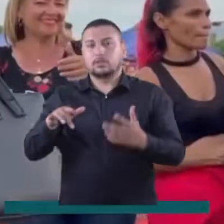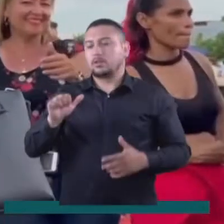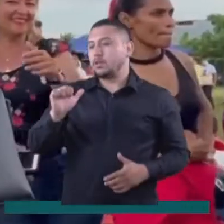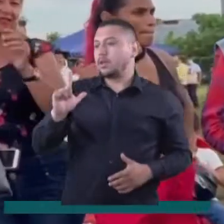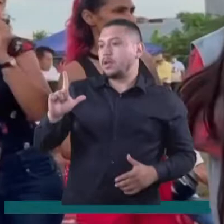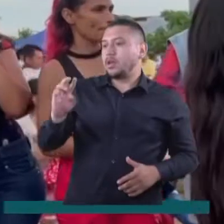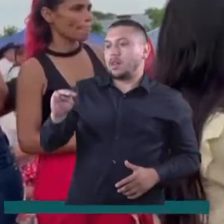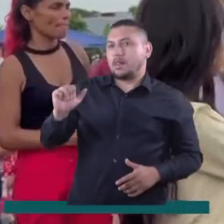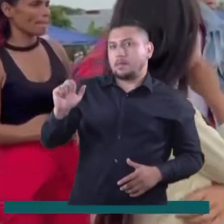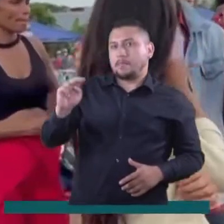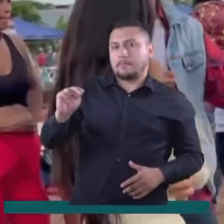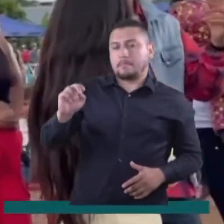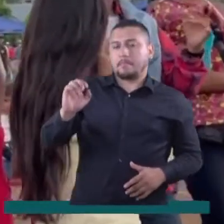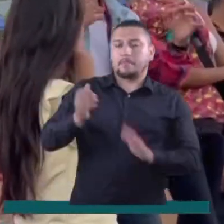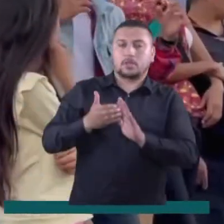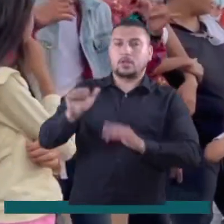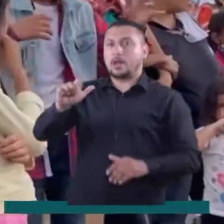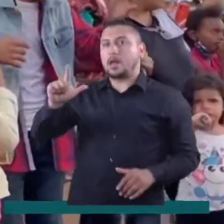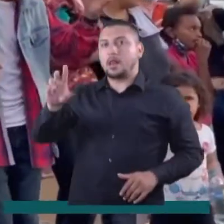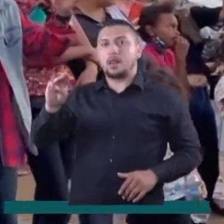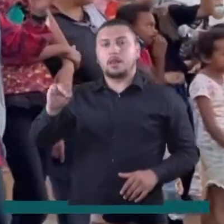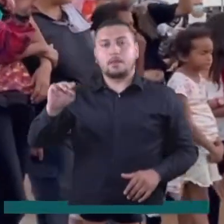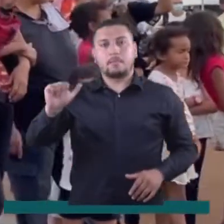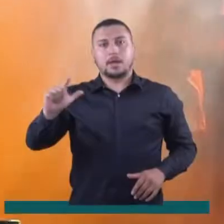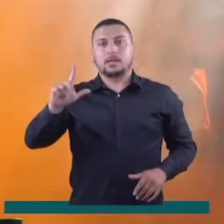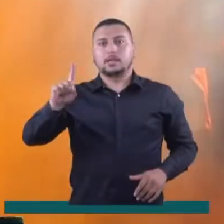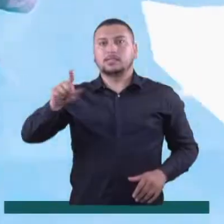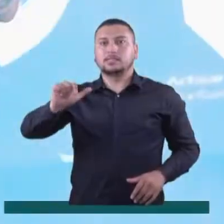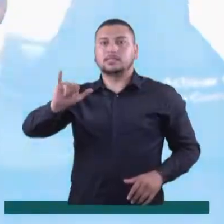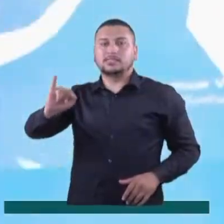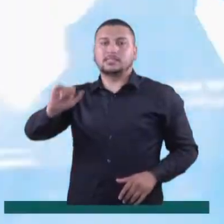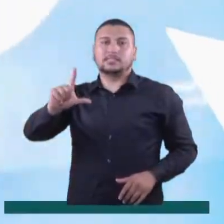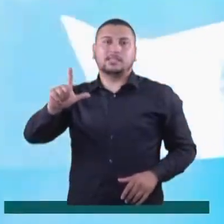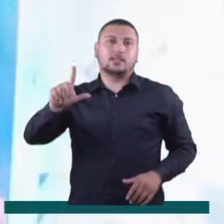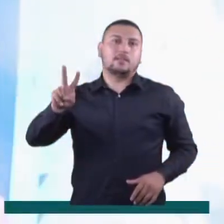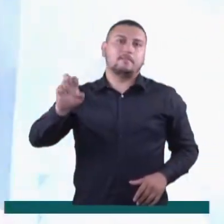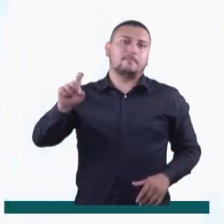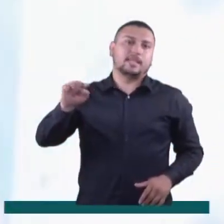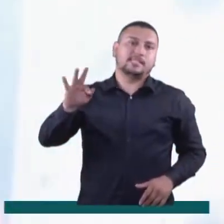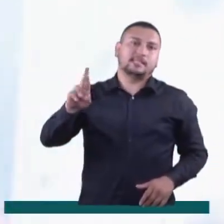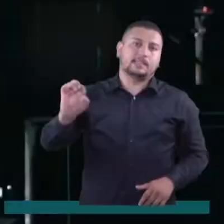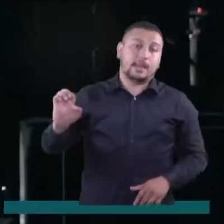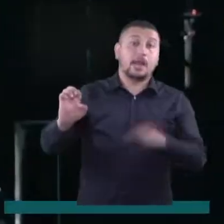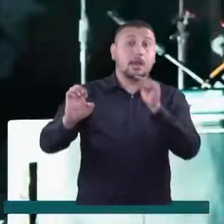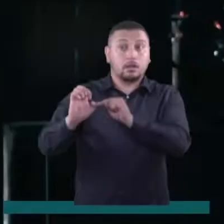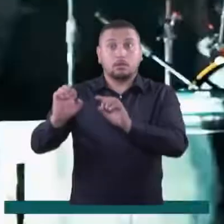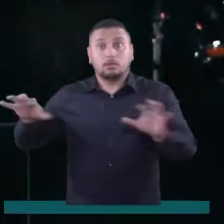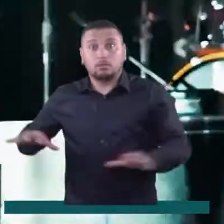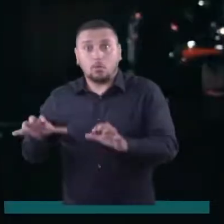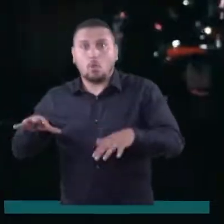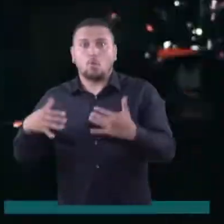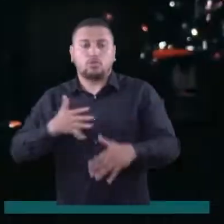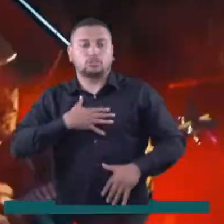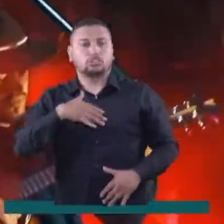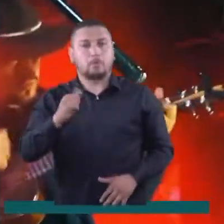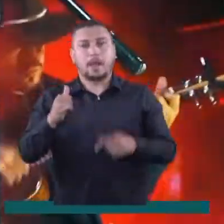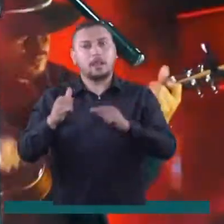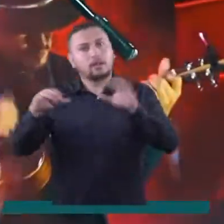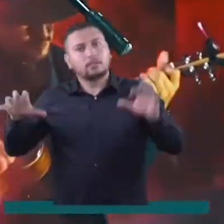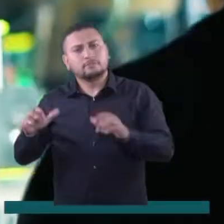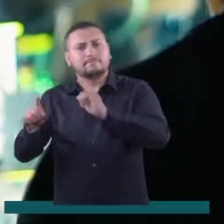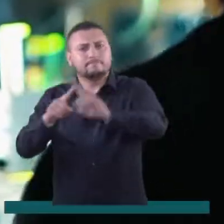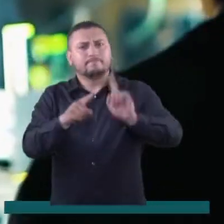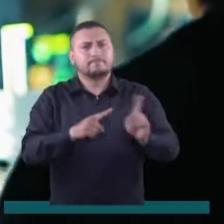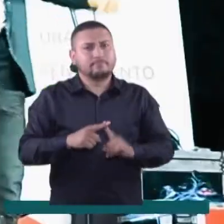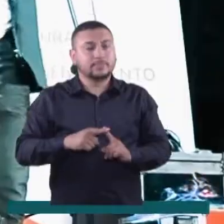Silvestre. Un evento que sigue consolidando a Casanare y a su capital, Yopal, como sede de importantes encuentros nacionales y que espera reunir a más de